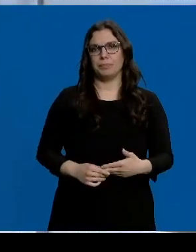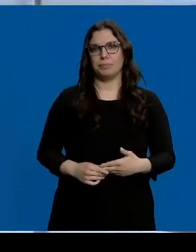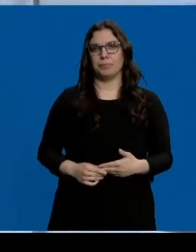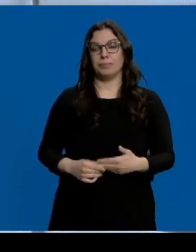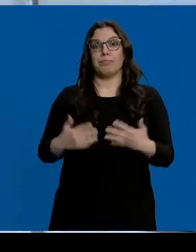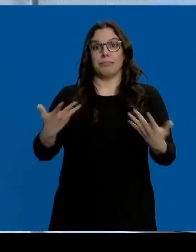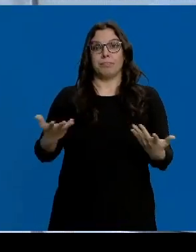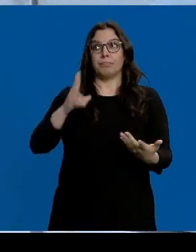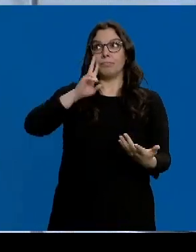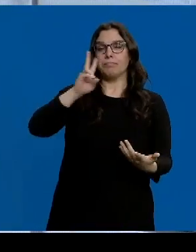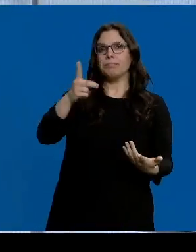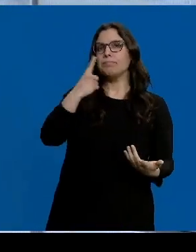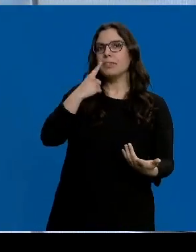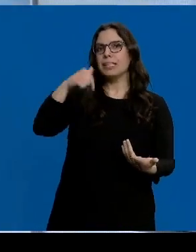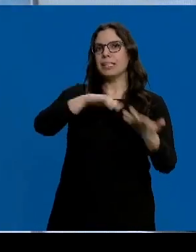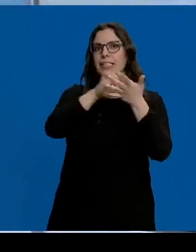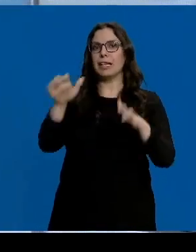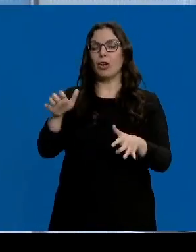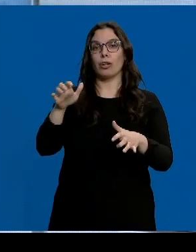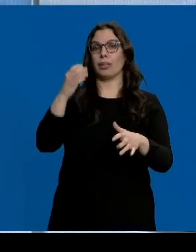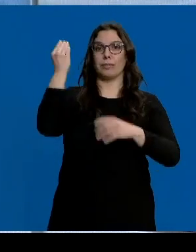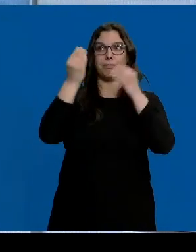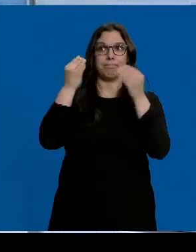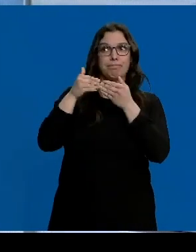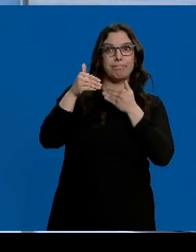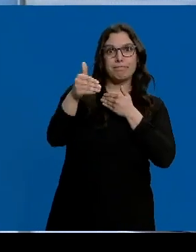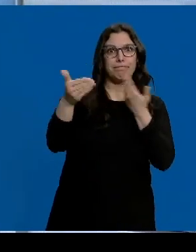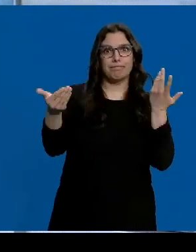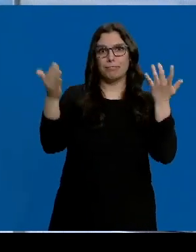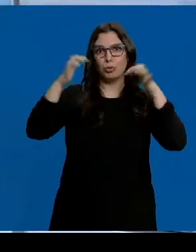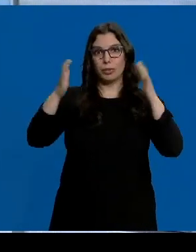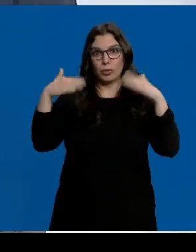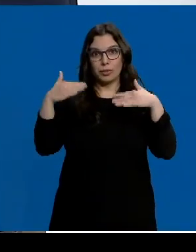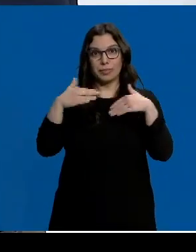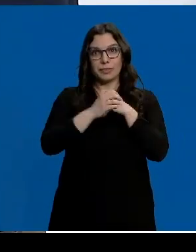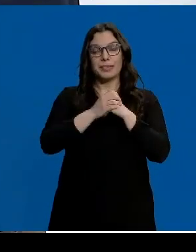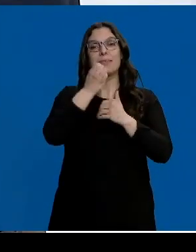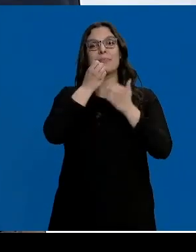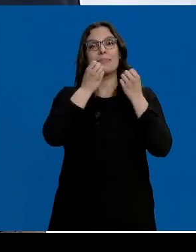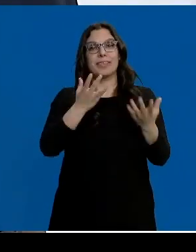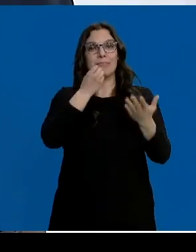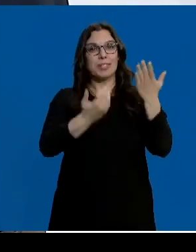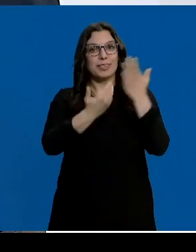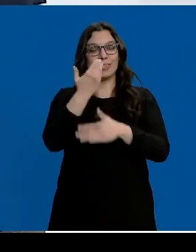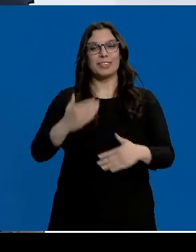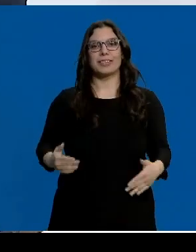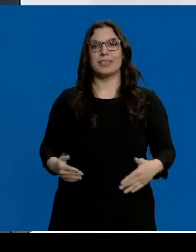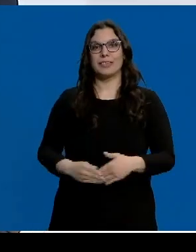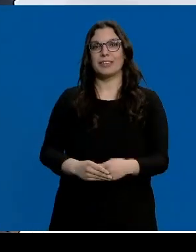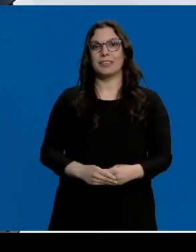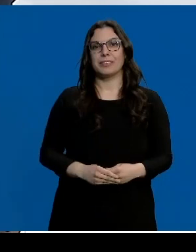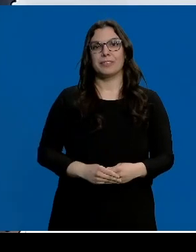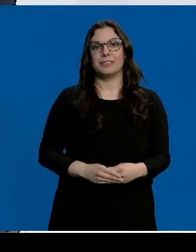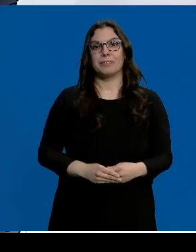Seguimos, por tanto, mirando al cielo en Castilla y León y en ese horizonte no se ven lluvias. ¿Qué tal? Muy buenos días. Buenos días, Eduardo. Pilar. Así